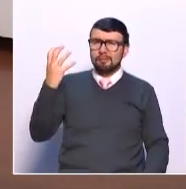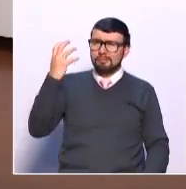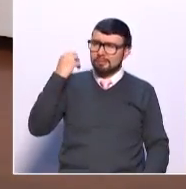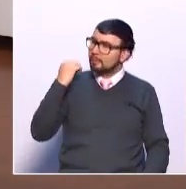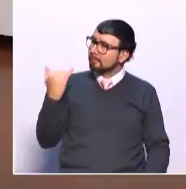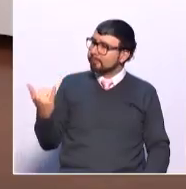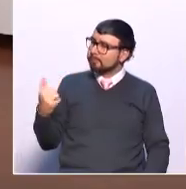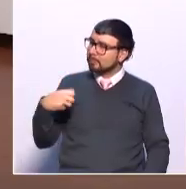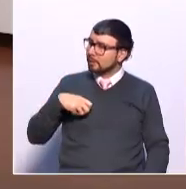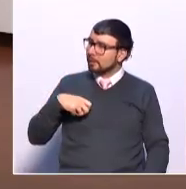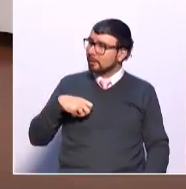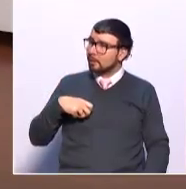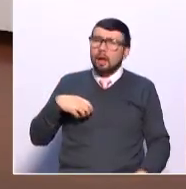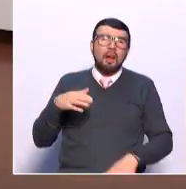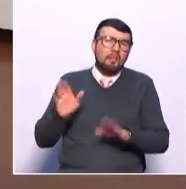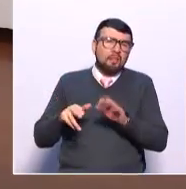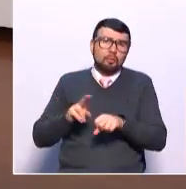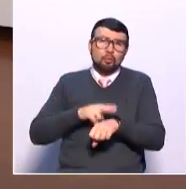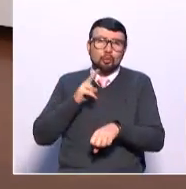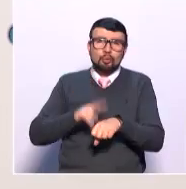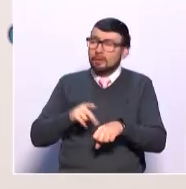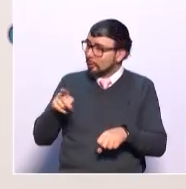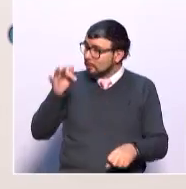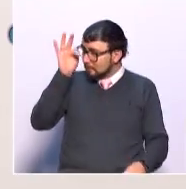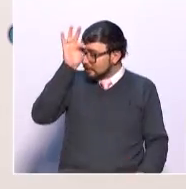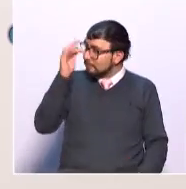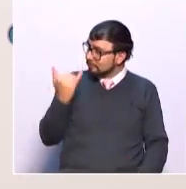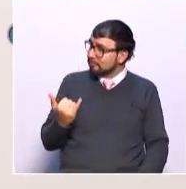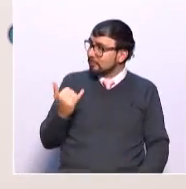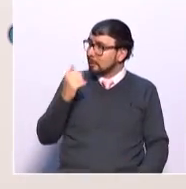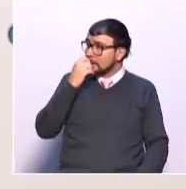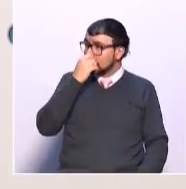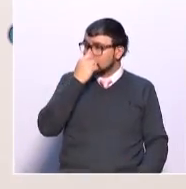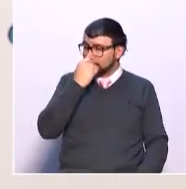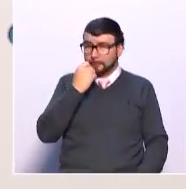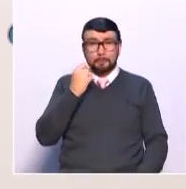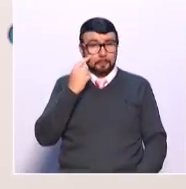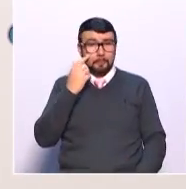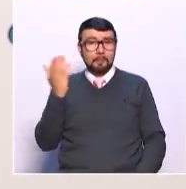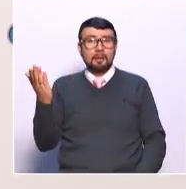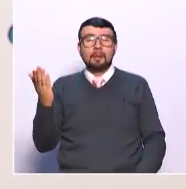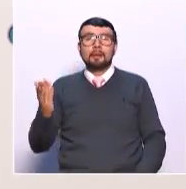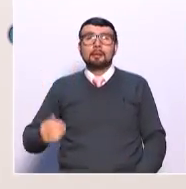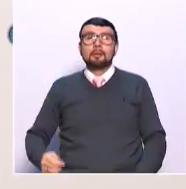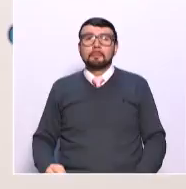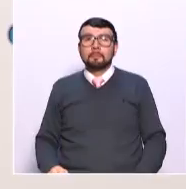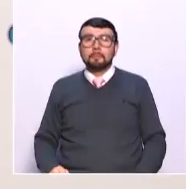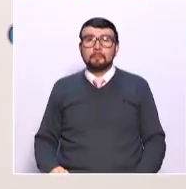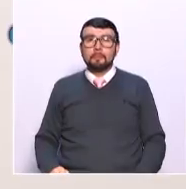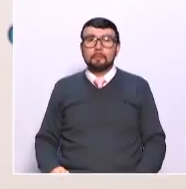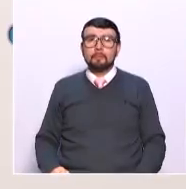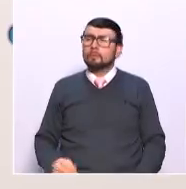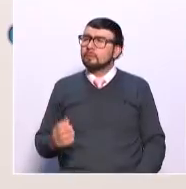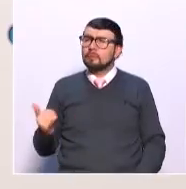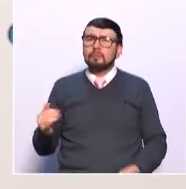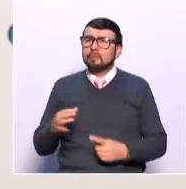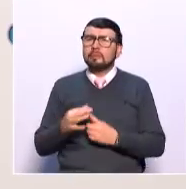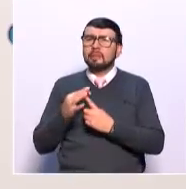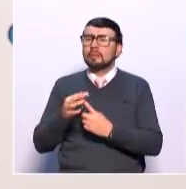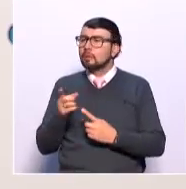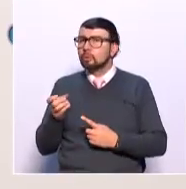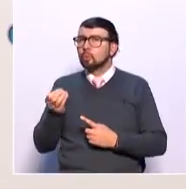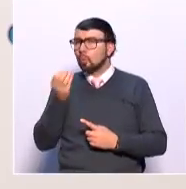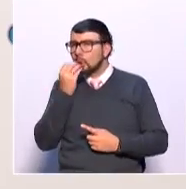lo que sucede no realmente los hospitales si si podemos ver este caso clínico esto es más referente a la nutrición pero